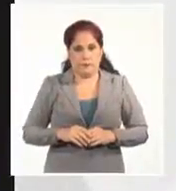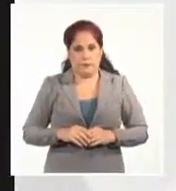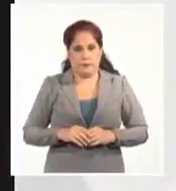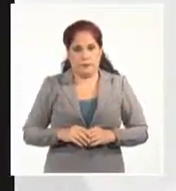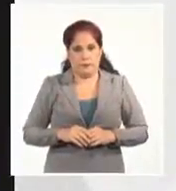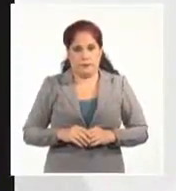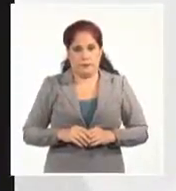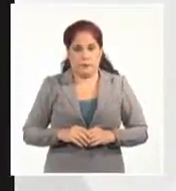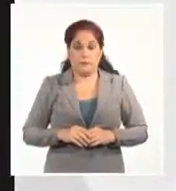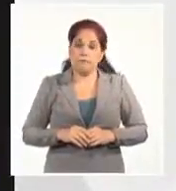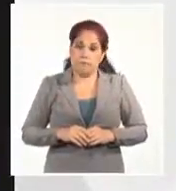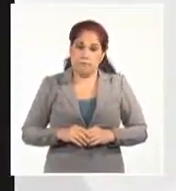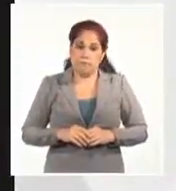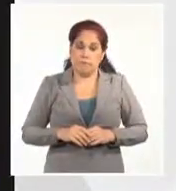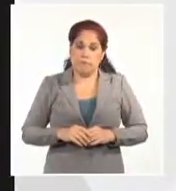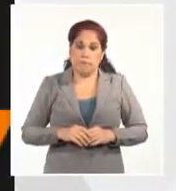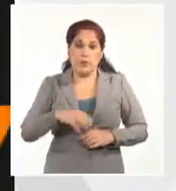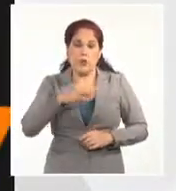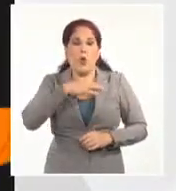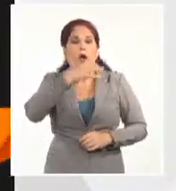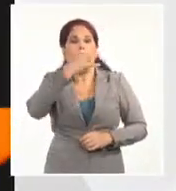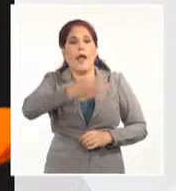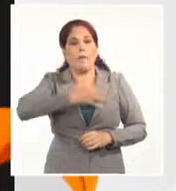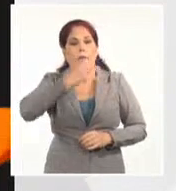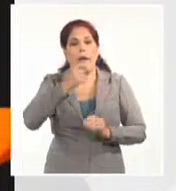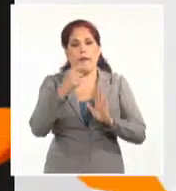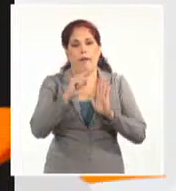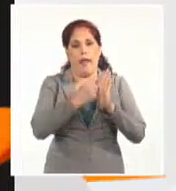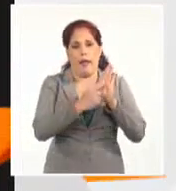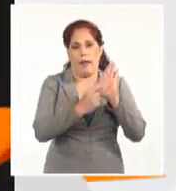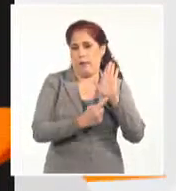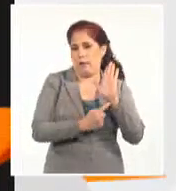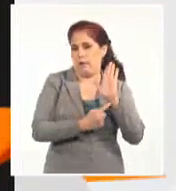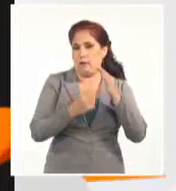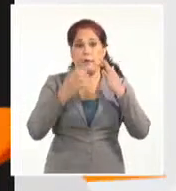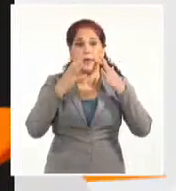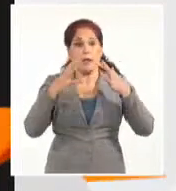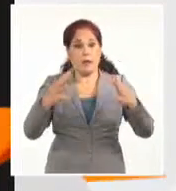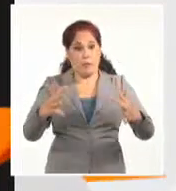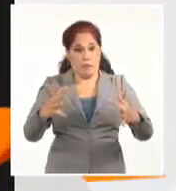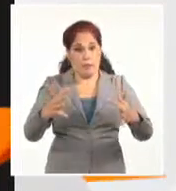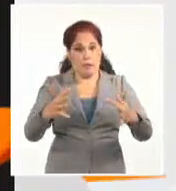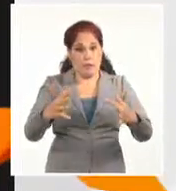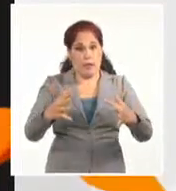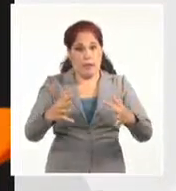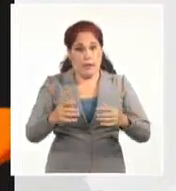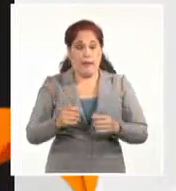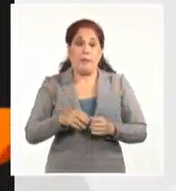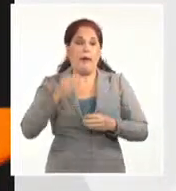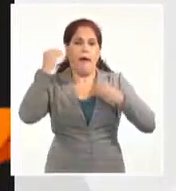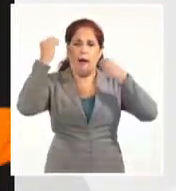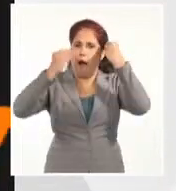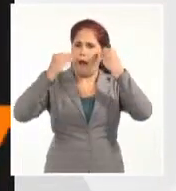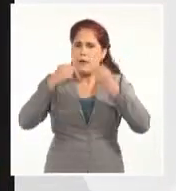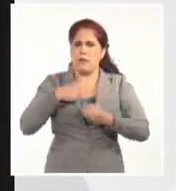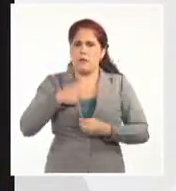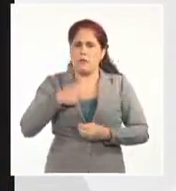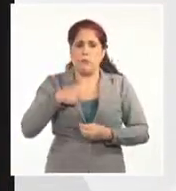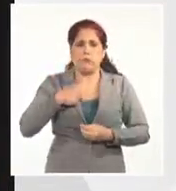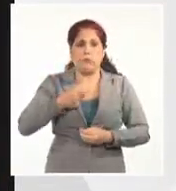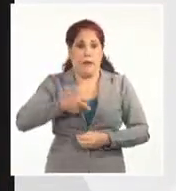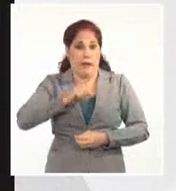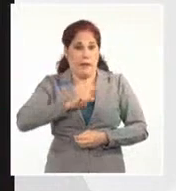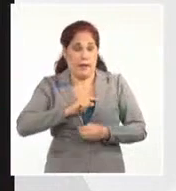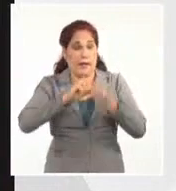Bueno, si tuviera que describir los elementos más importantes bueno, de un poco del análisis que hice en el